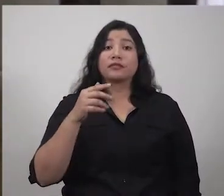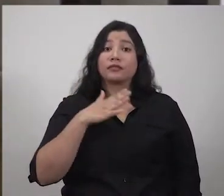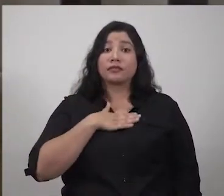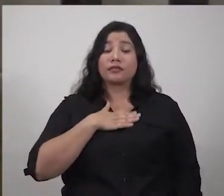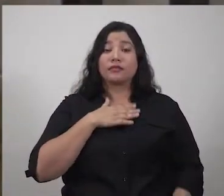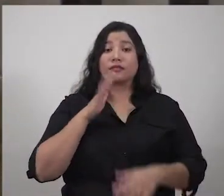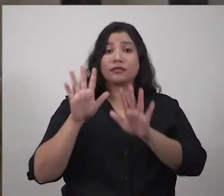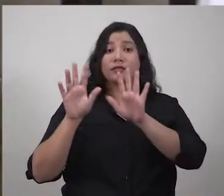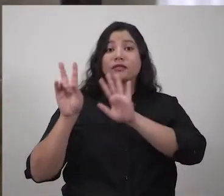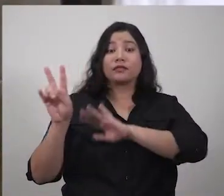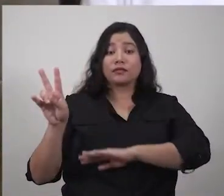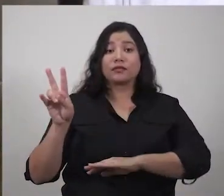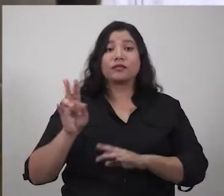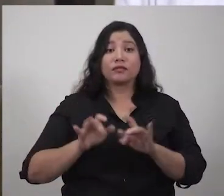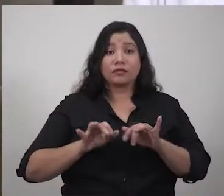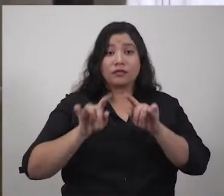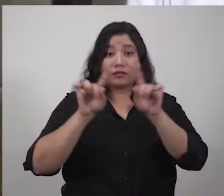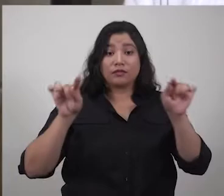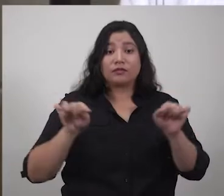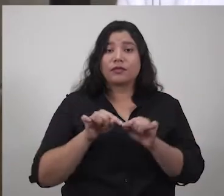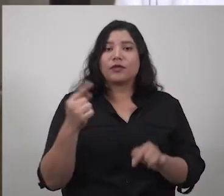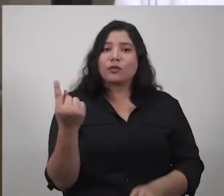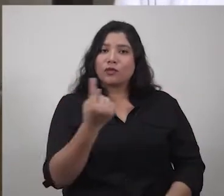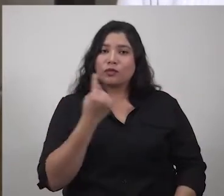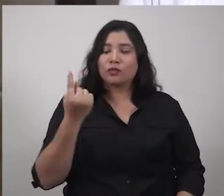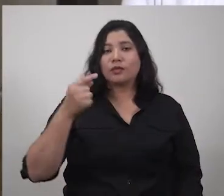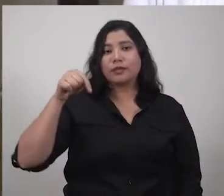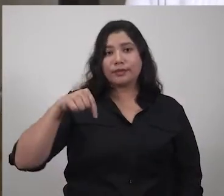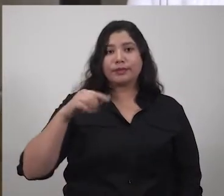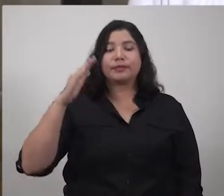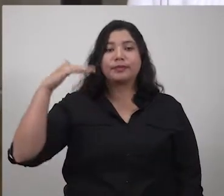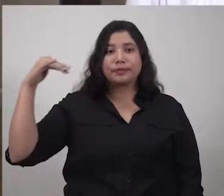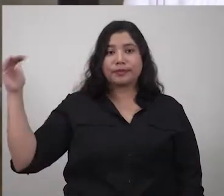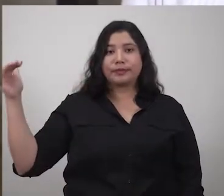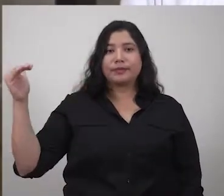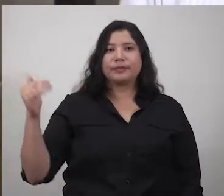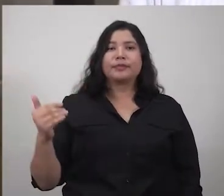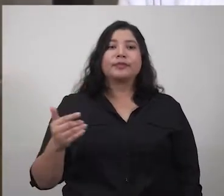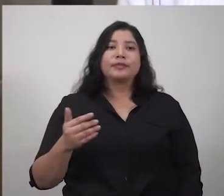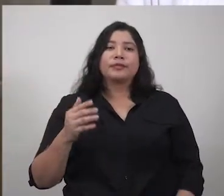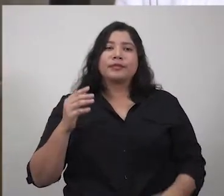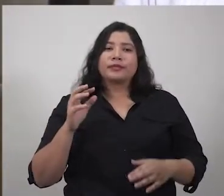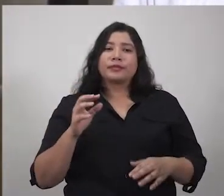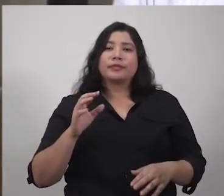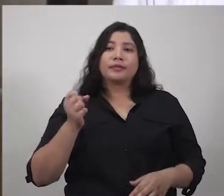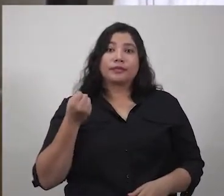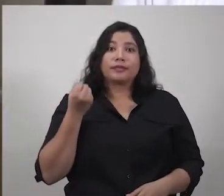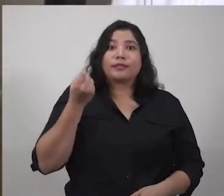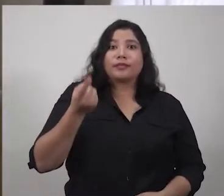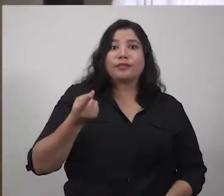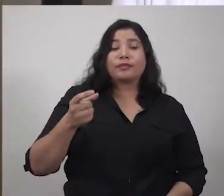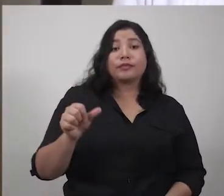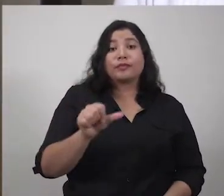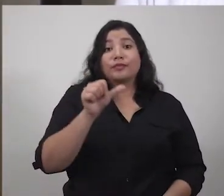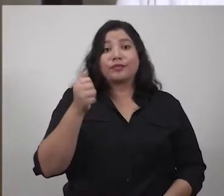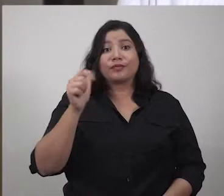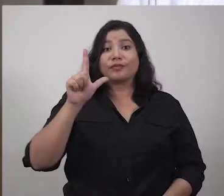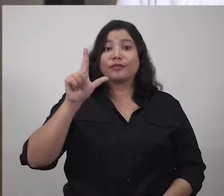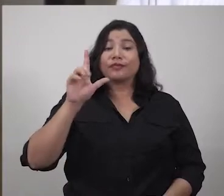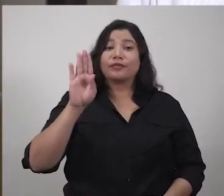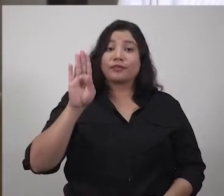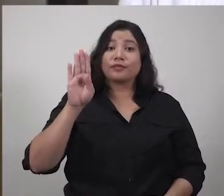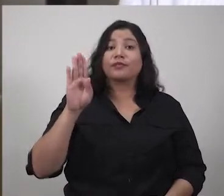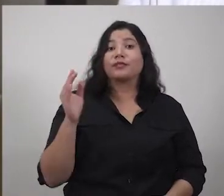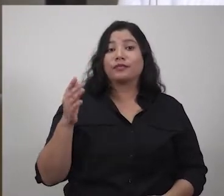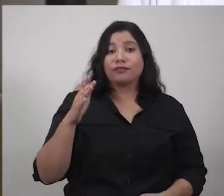dos equipos que por el momento son únicos en el país. Ya entiendo yo que pronto otros laboratorios pues empezarán a traer ese equipo.